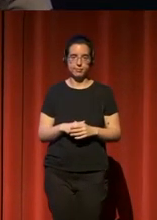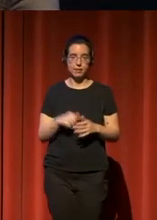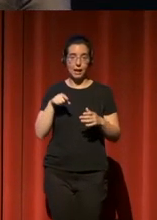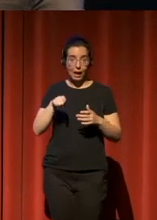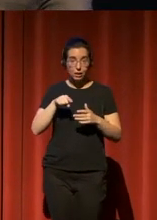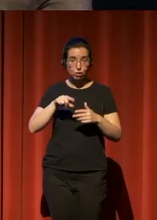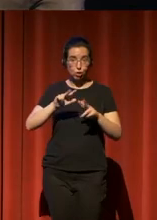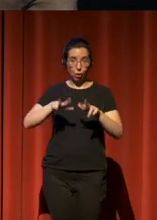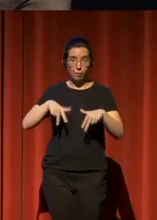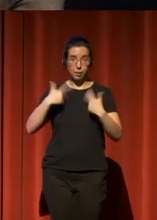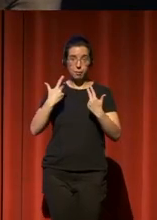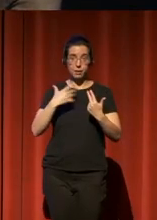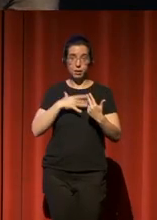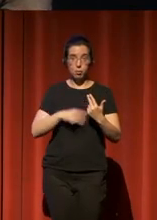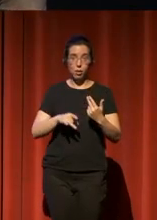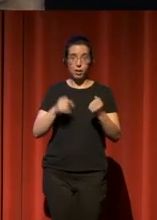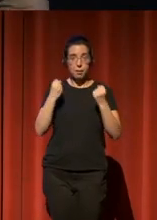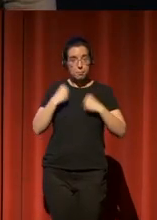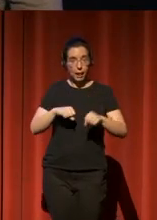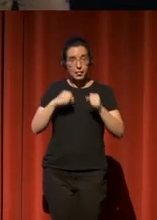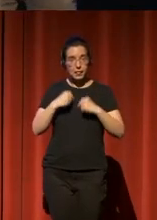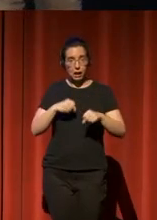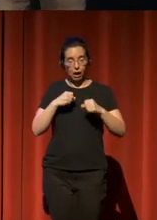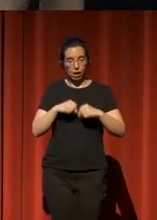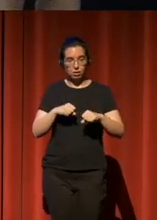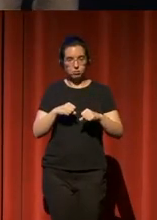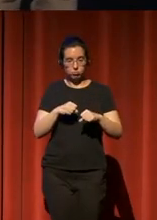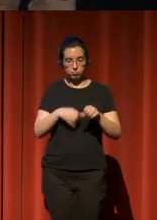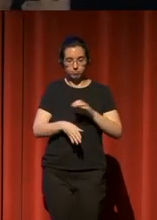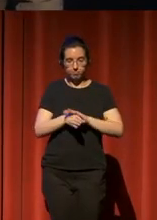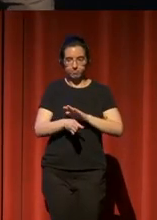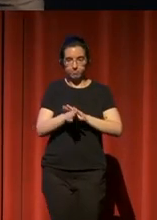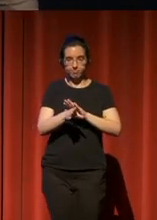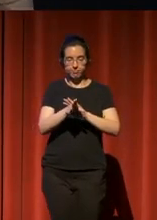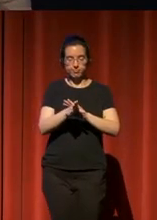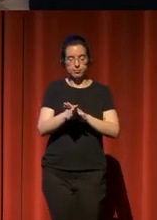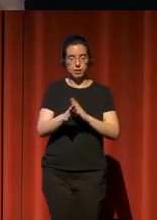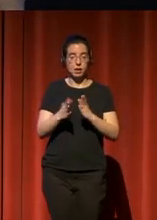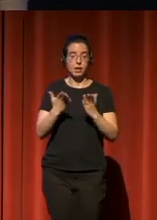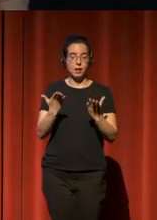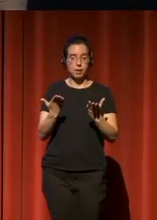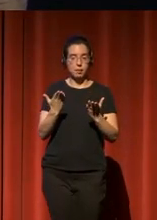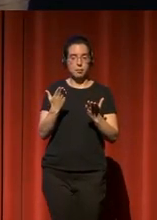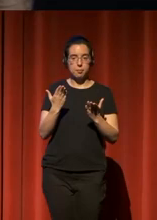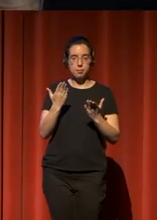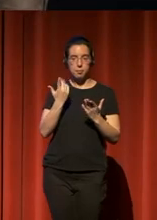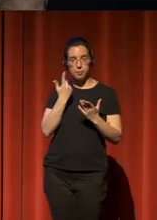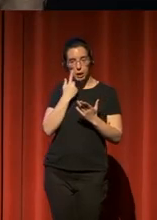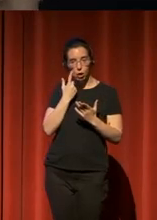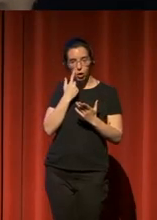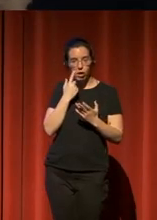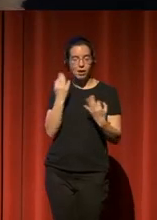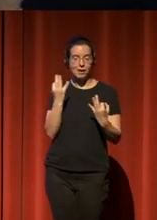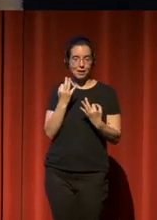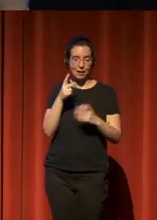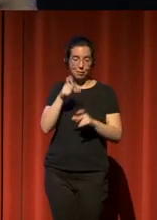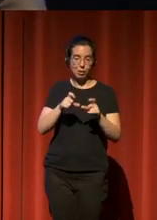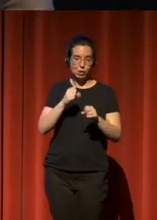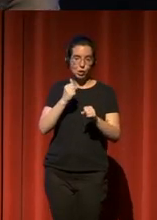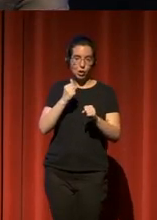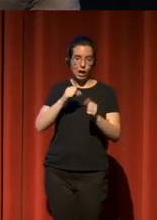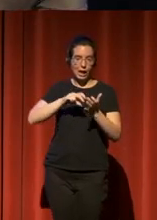permite sostener la práctica pero eh Se observa un cierto desgaste del